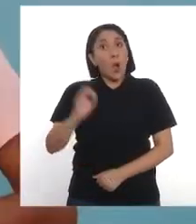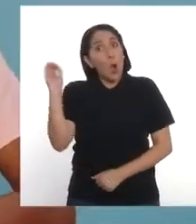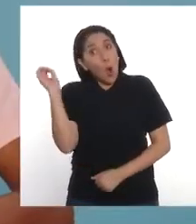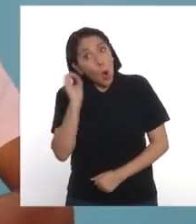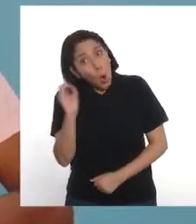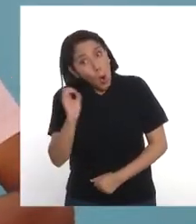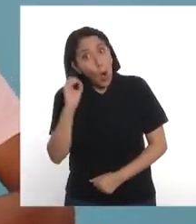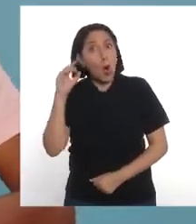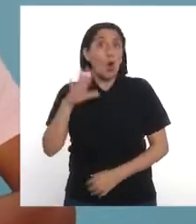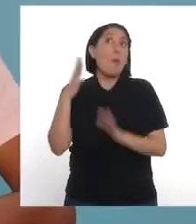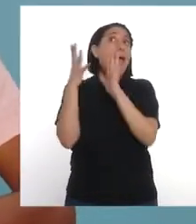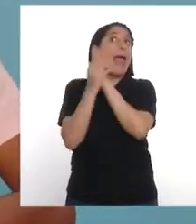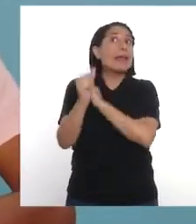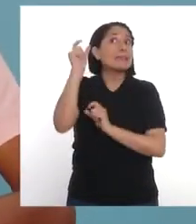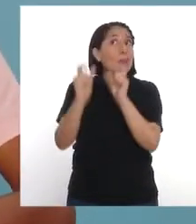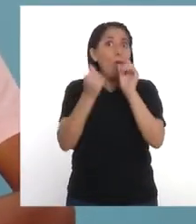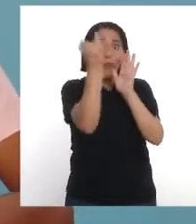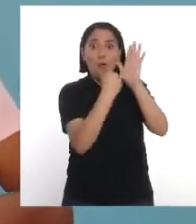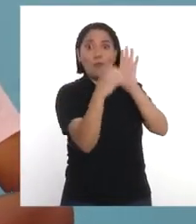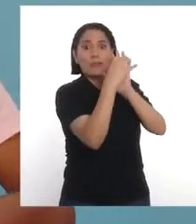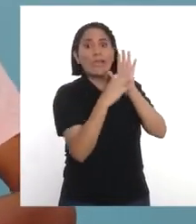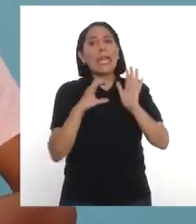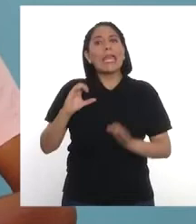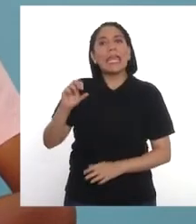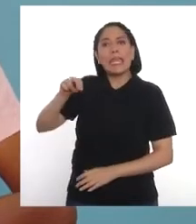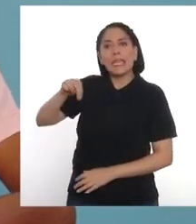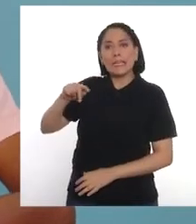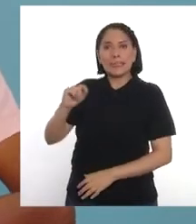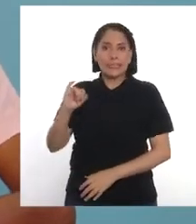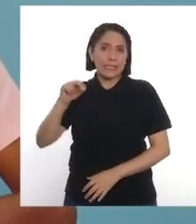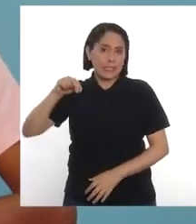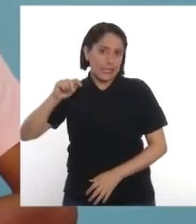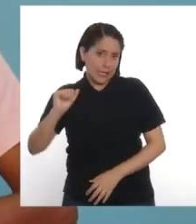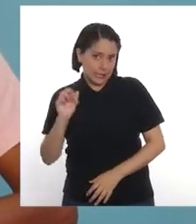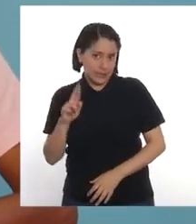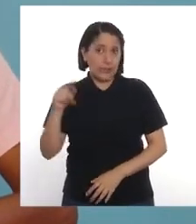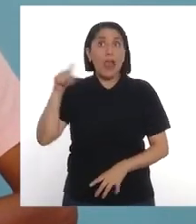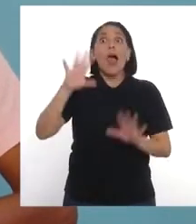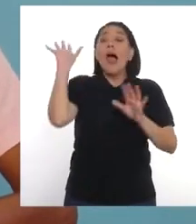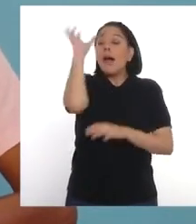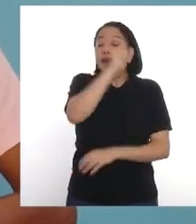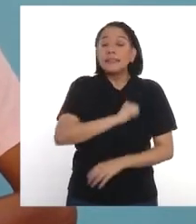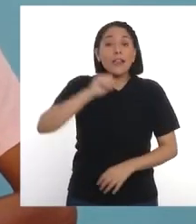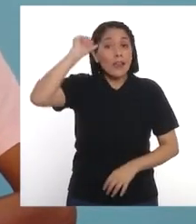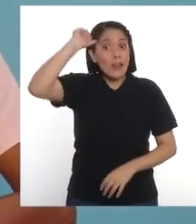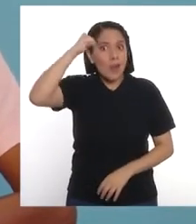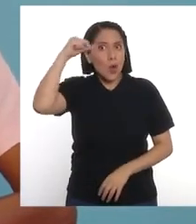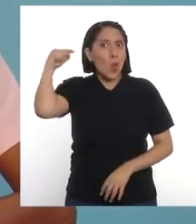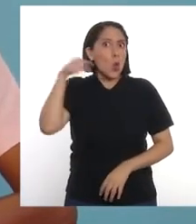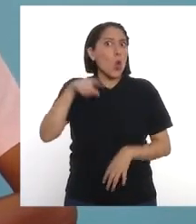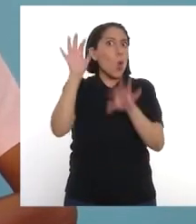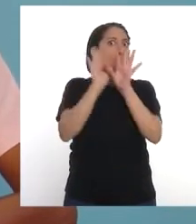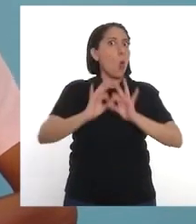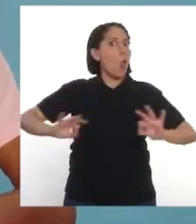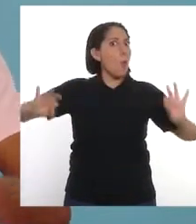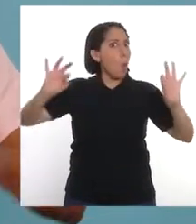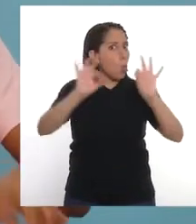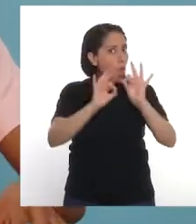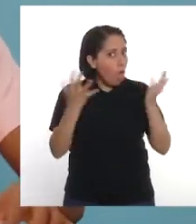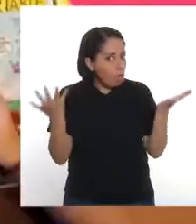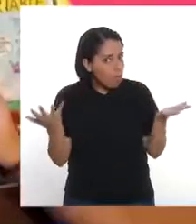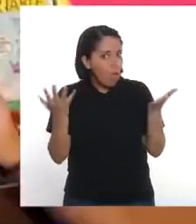O, como dicen los expertos del cómic, entintar. Y no nos olvidemos de un material esencial para el